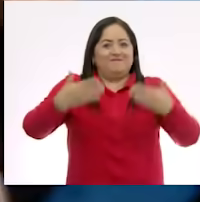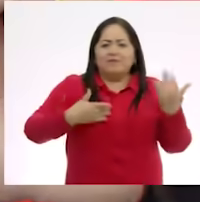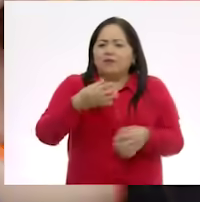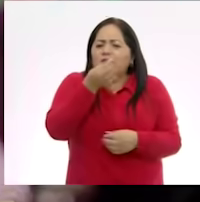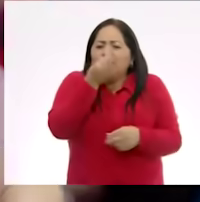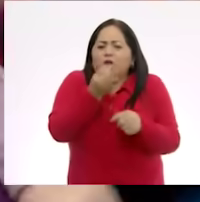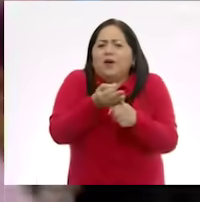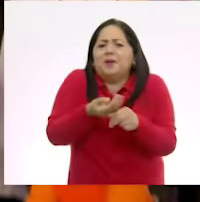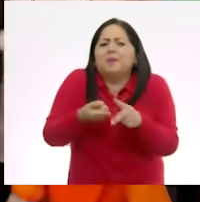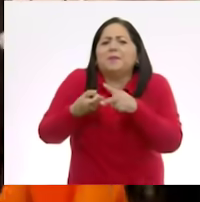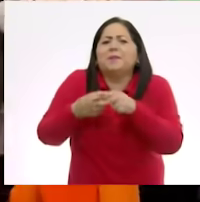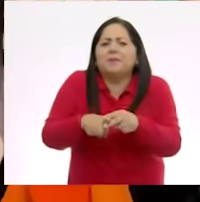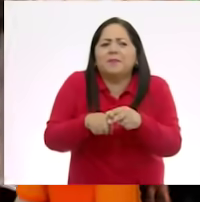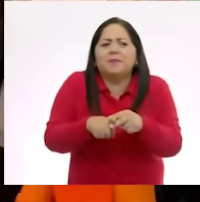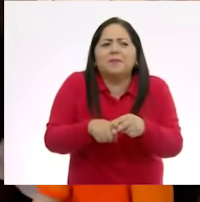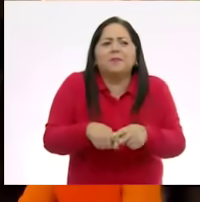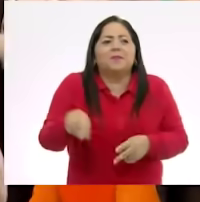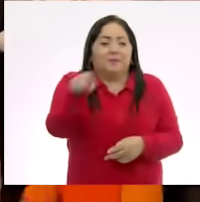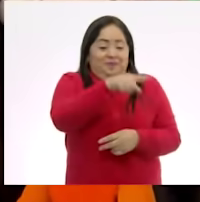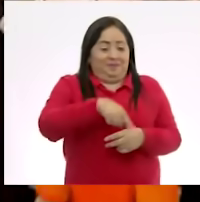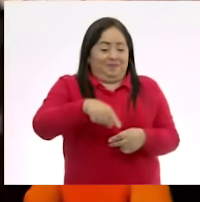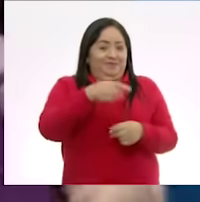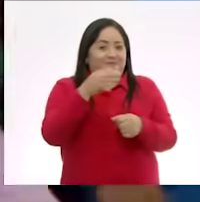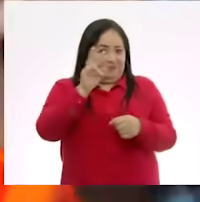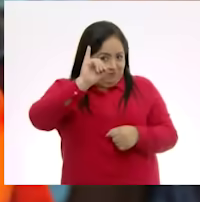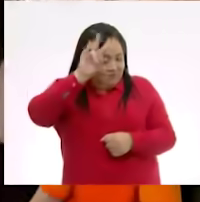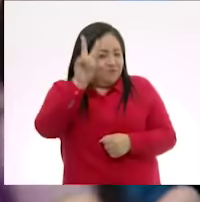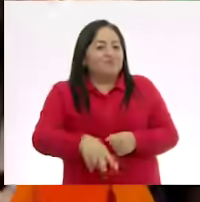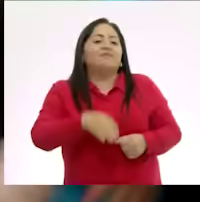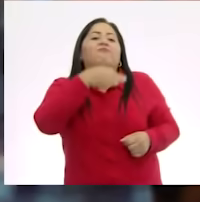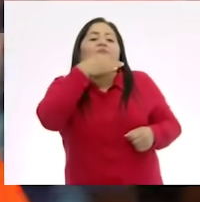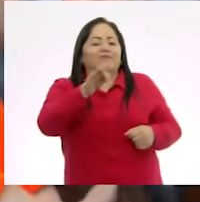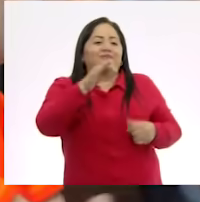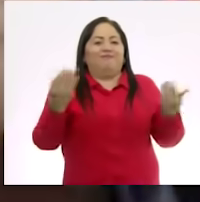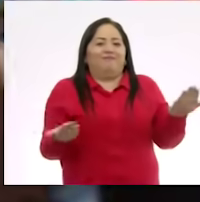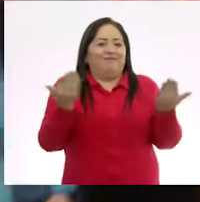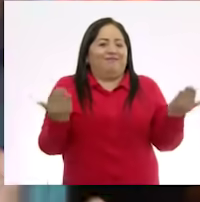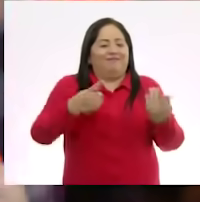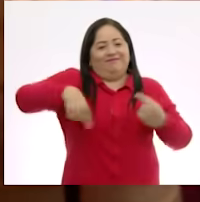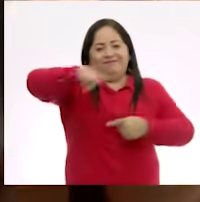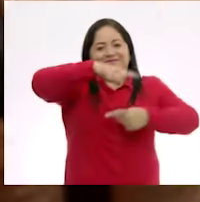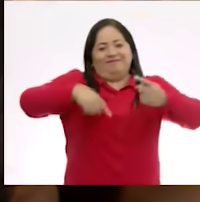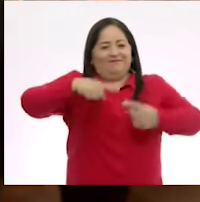apenas empieza. Porque esta sí es una fiesta.